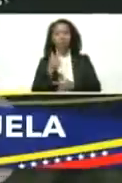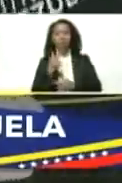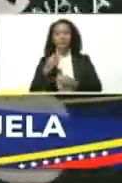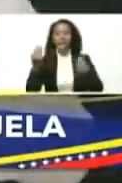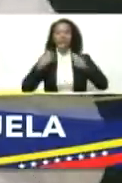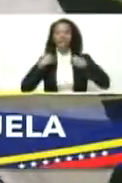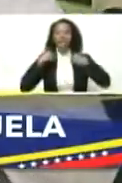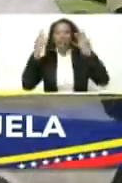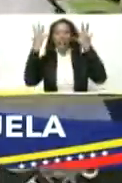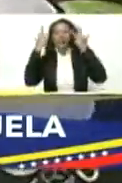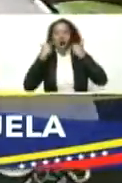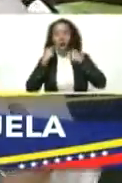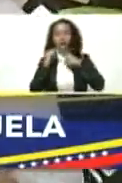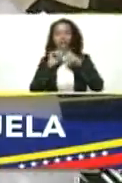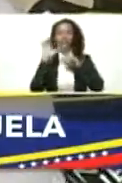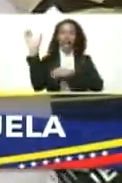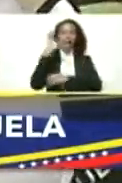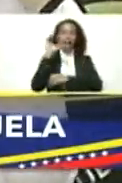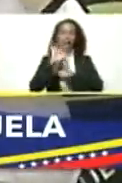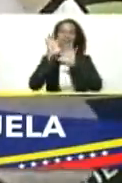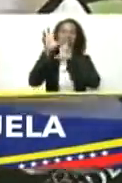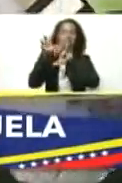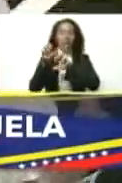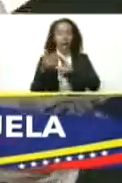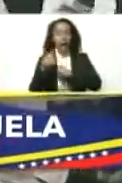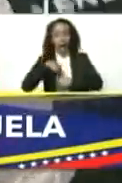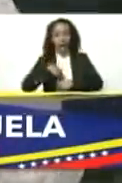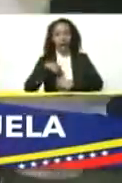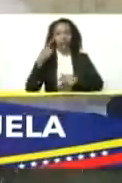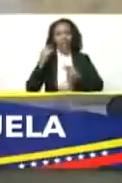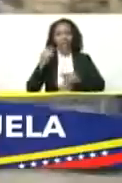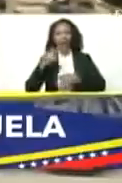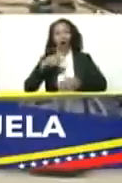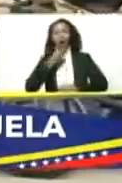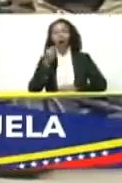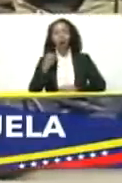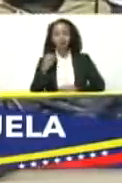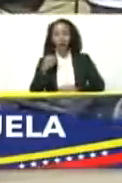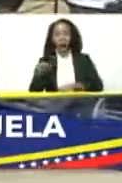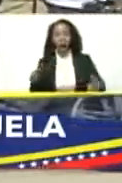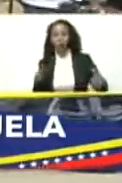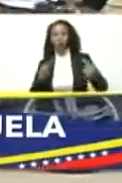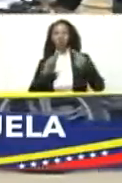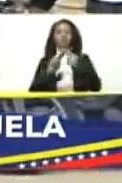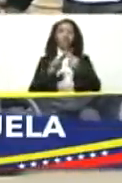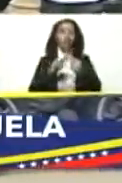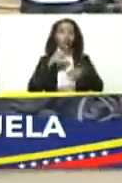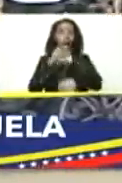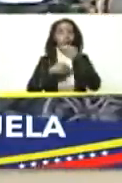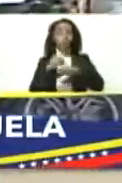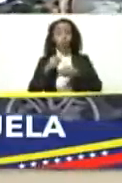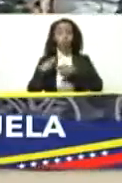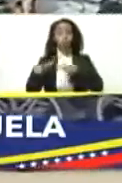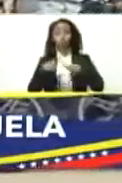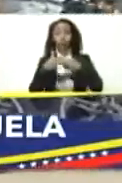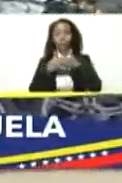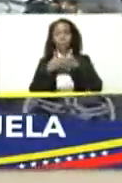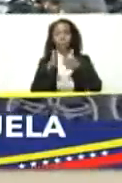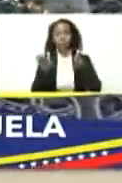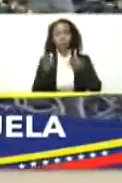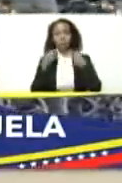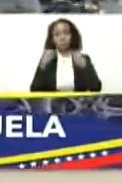leones del Caracas. Acá estamos con este humor de juventud encontrándonos y haciéndolo en un espacio abierto para